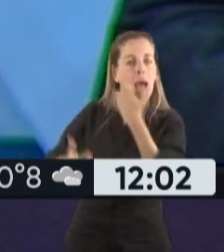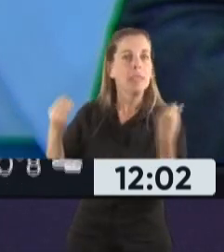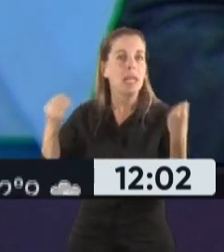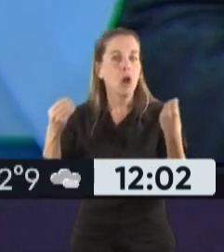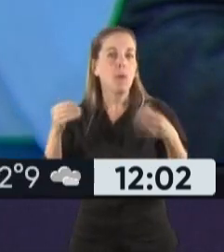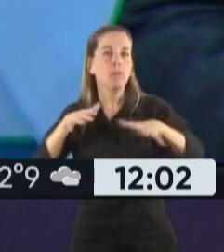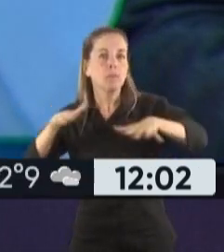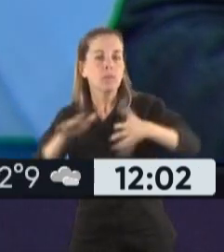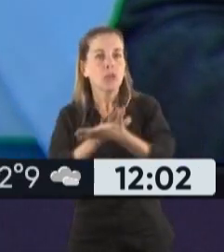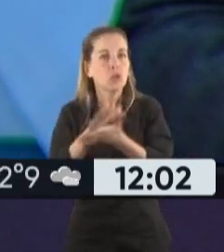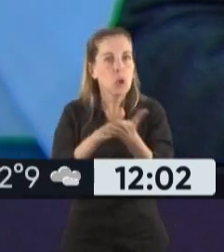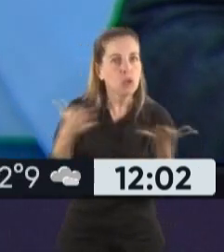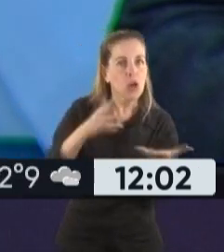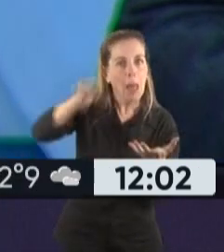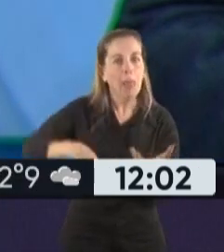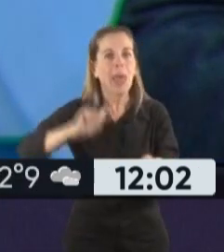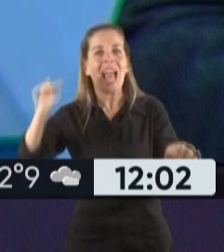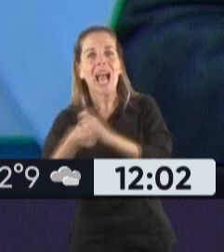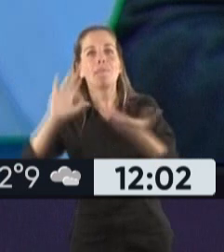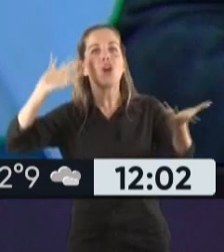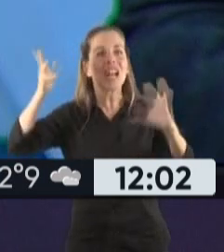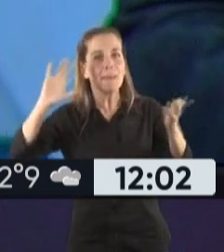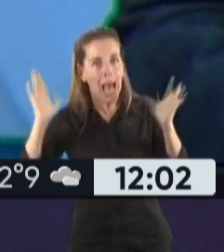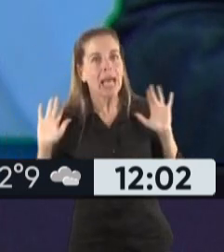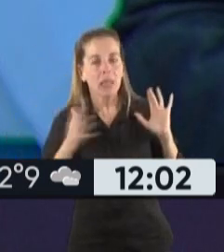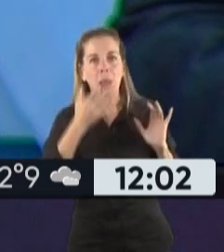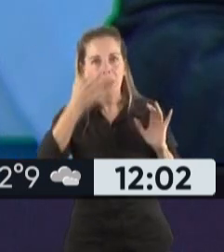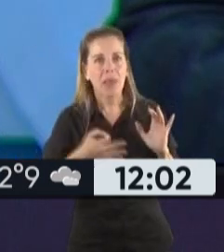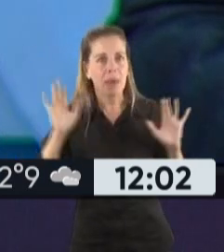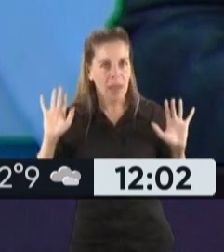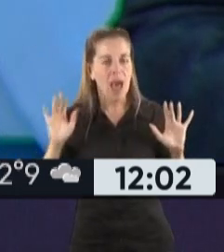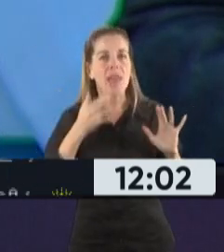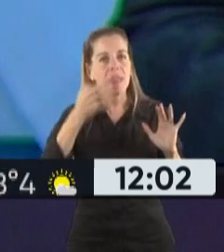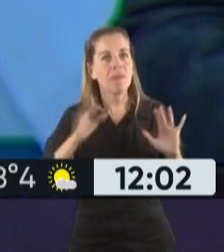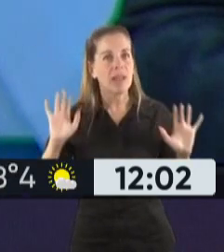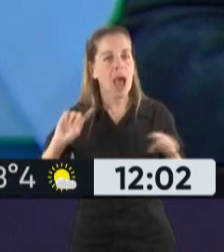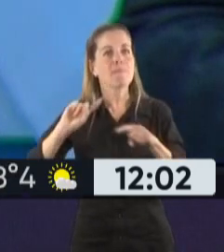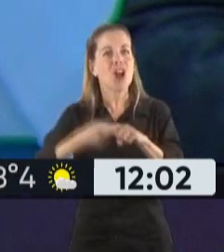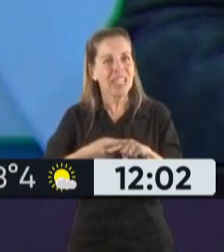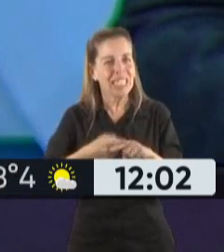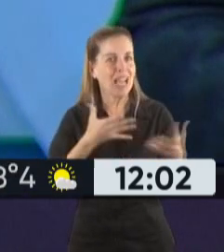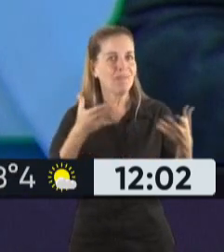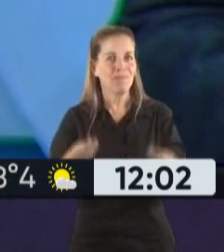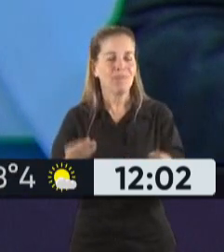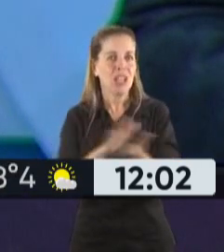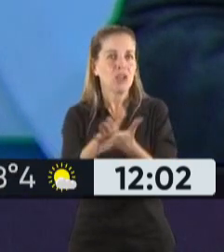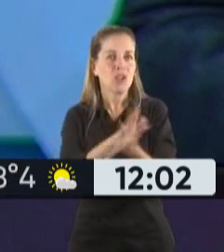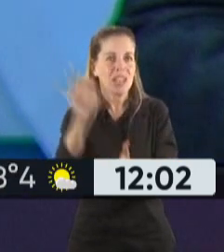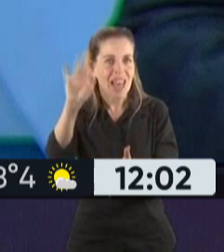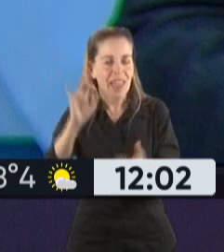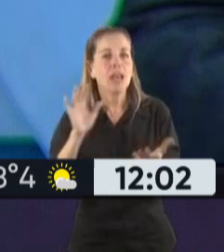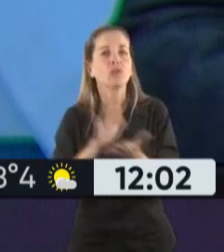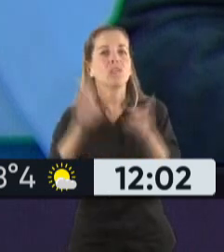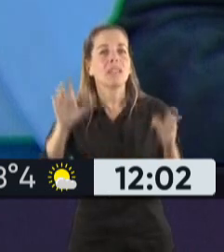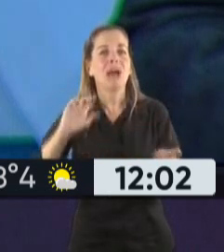frente a semejante cambio climático, pero la verdad es que la política no ayuda a resolver el problema del cambio